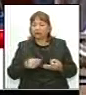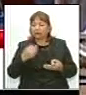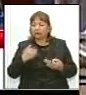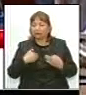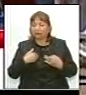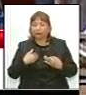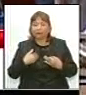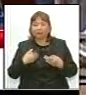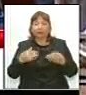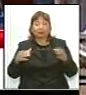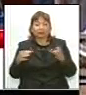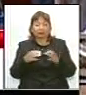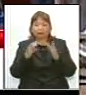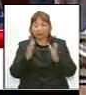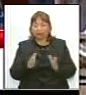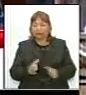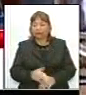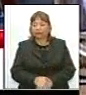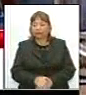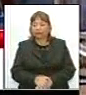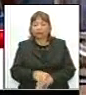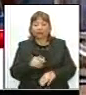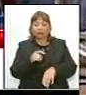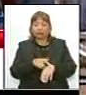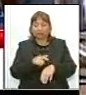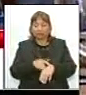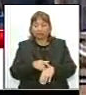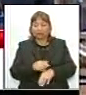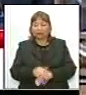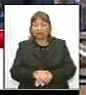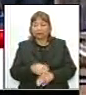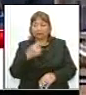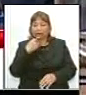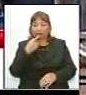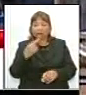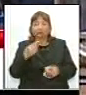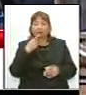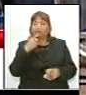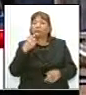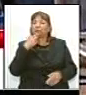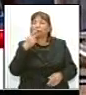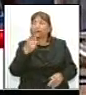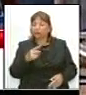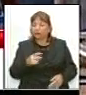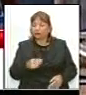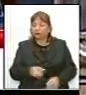una congresista que en su momento dijo en la bancada que había sido